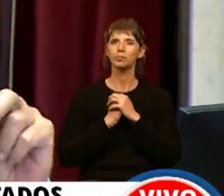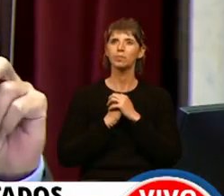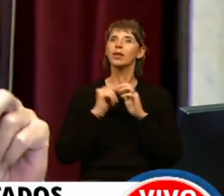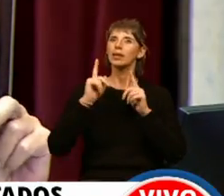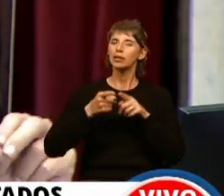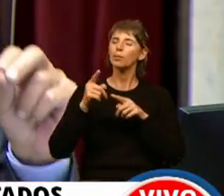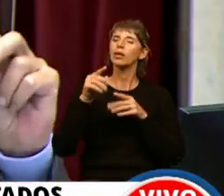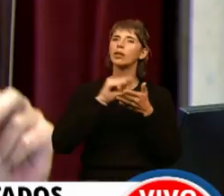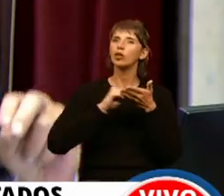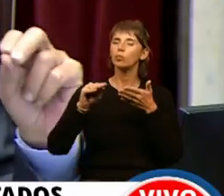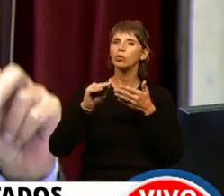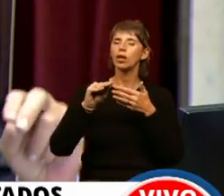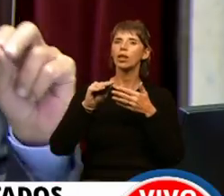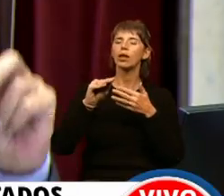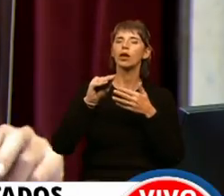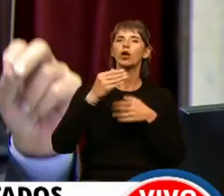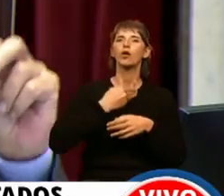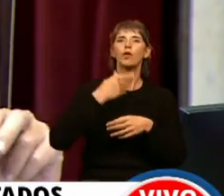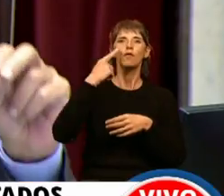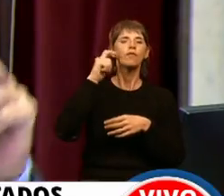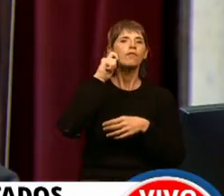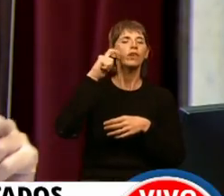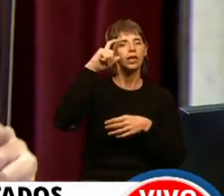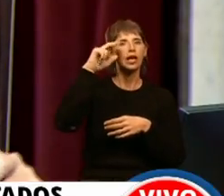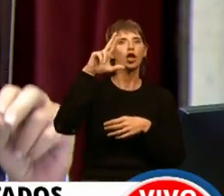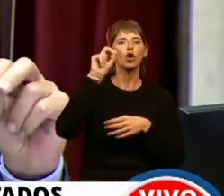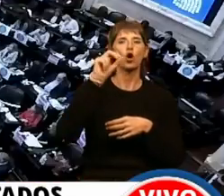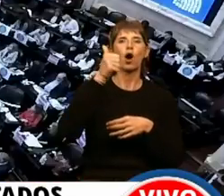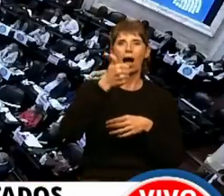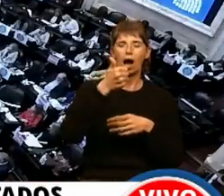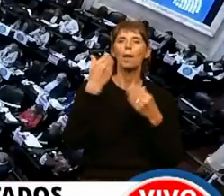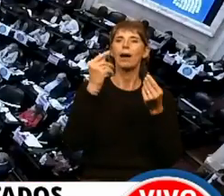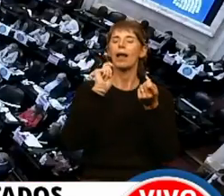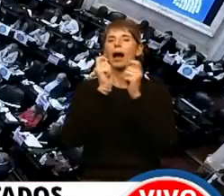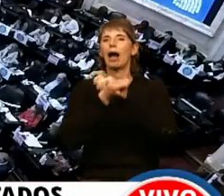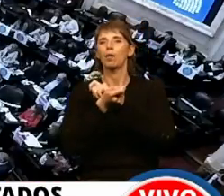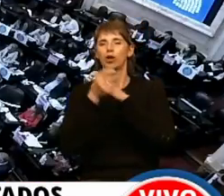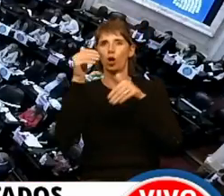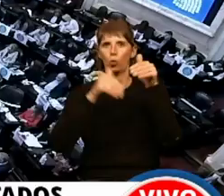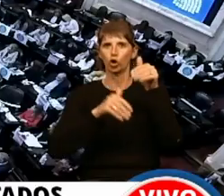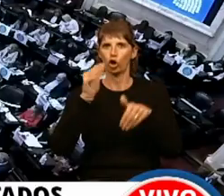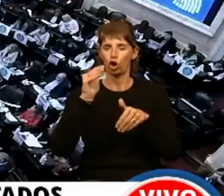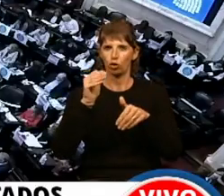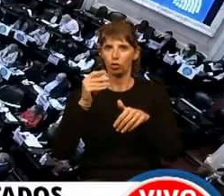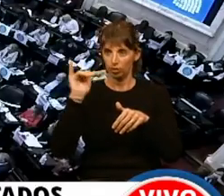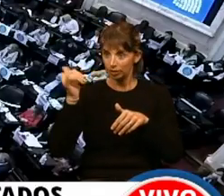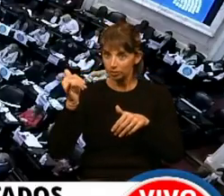pedido de la diputada alcira figueroa para cambiar el sentido del voto si es así